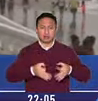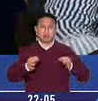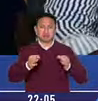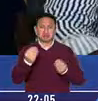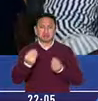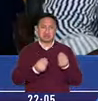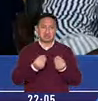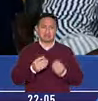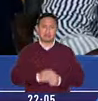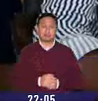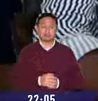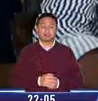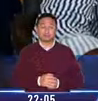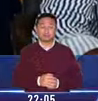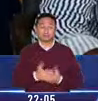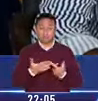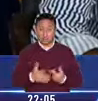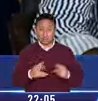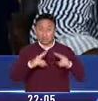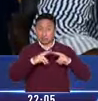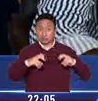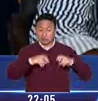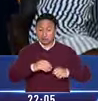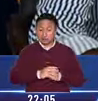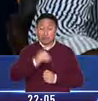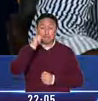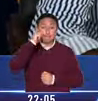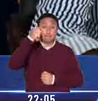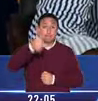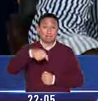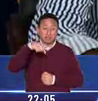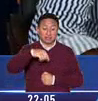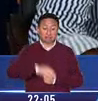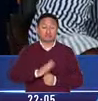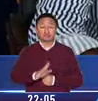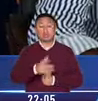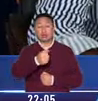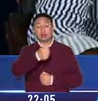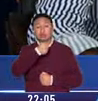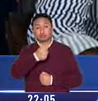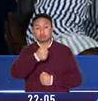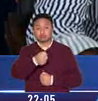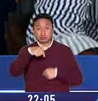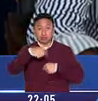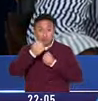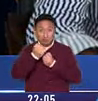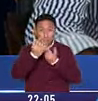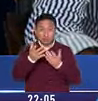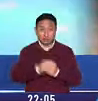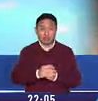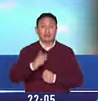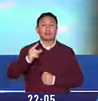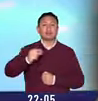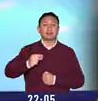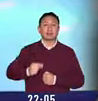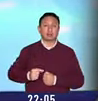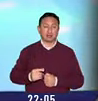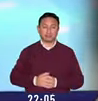península. Estamos en las investigaciones, el día de mañana mediante una rueda de prensa daremos a conocer ciertos detalles.